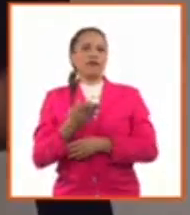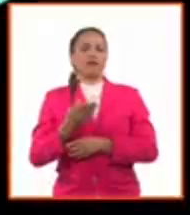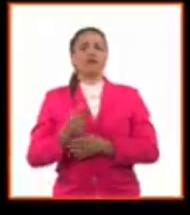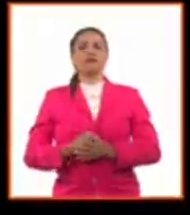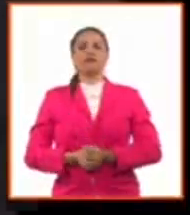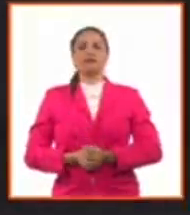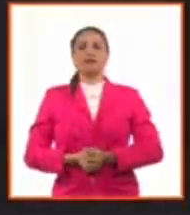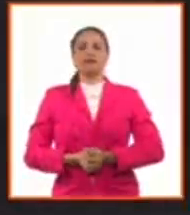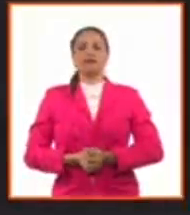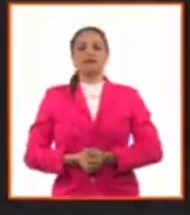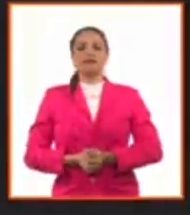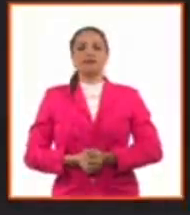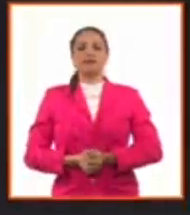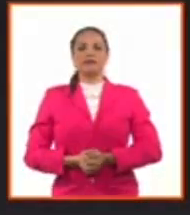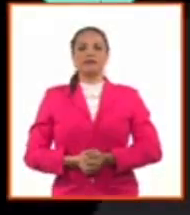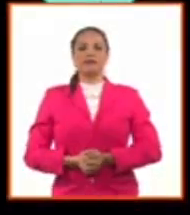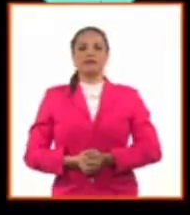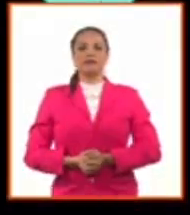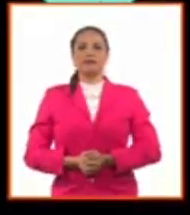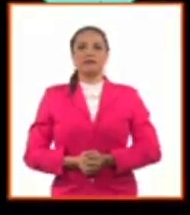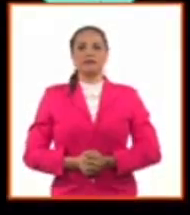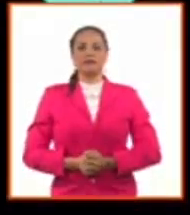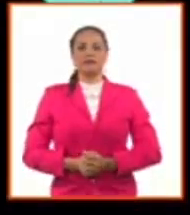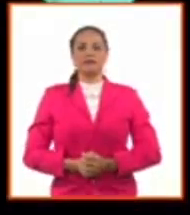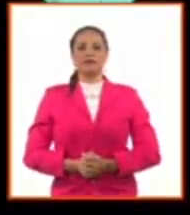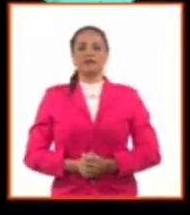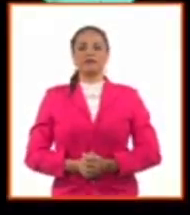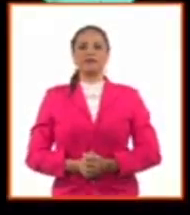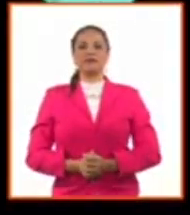filosa de los acontecimientos.